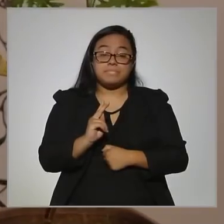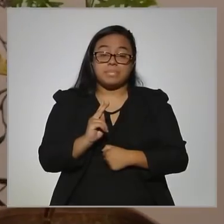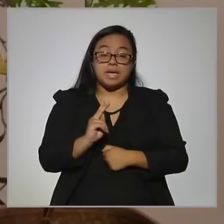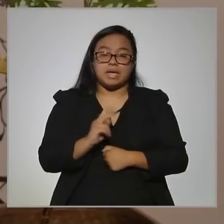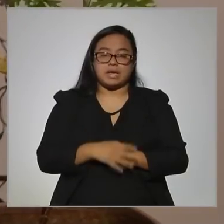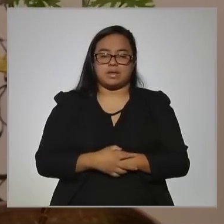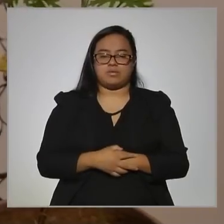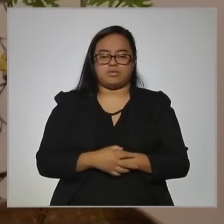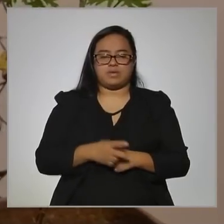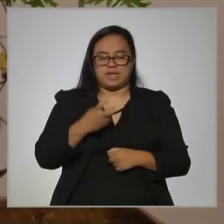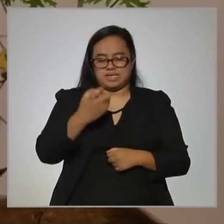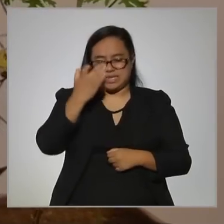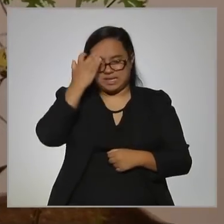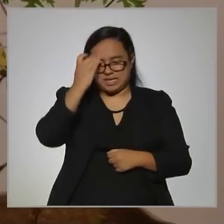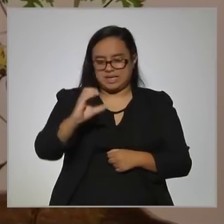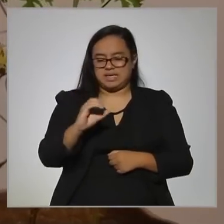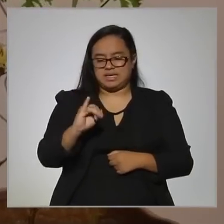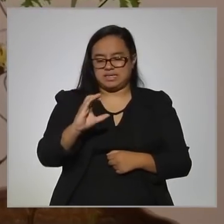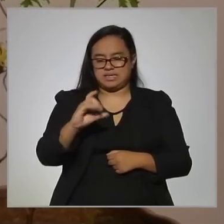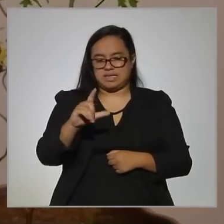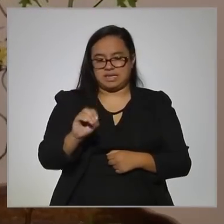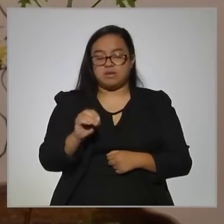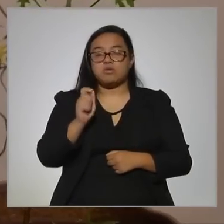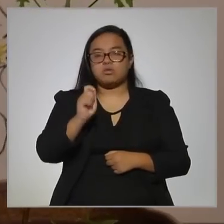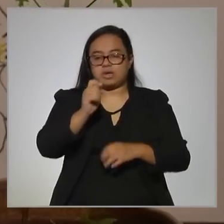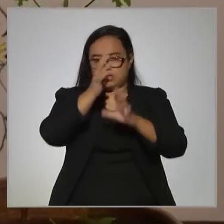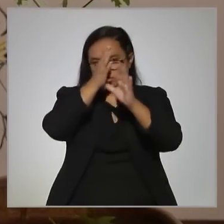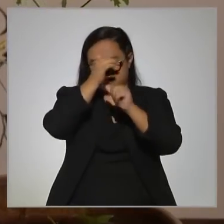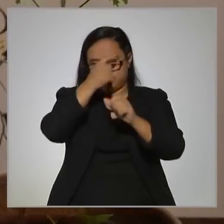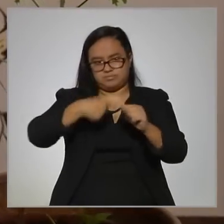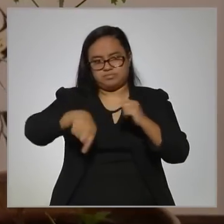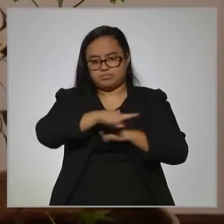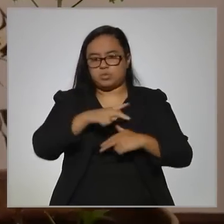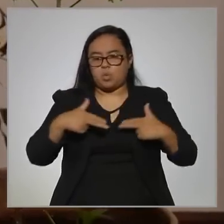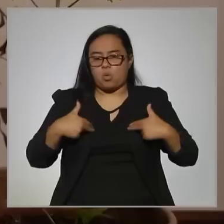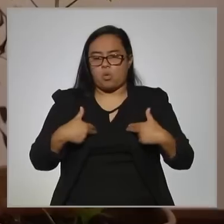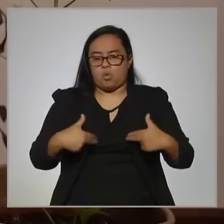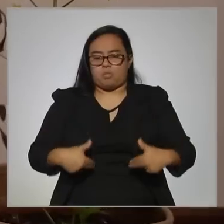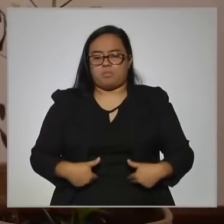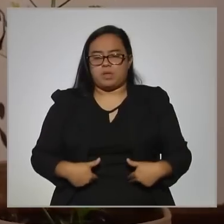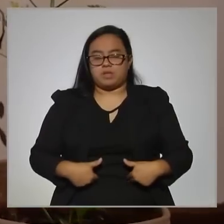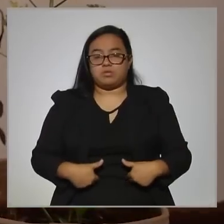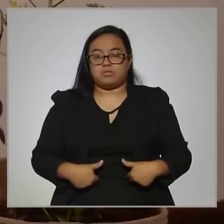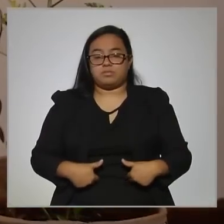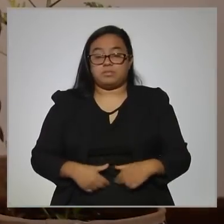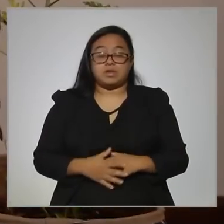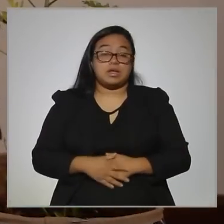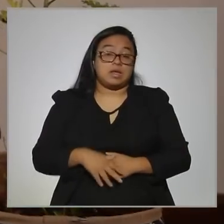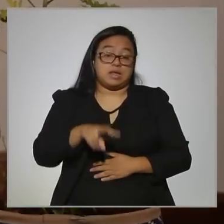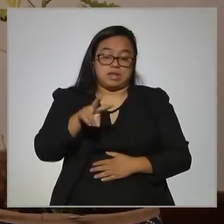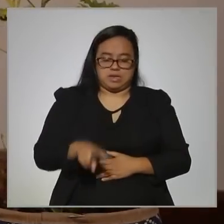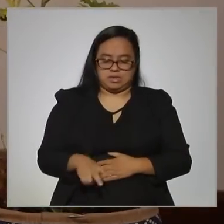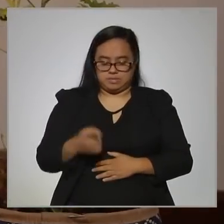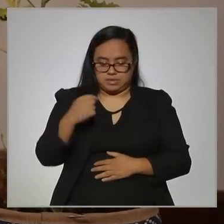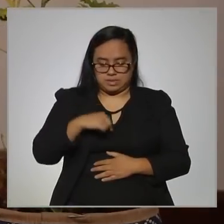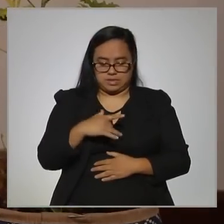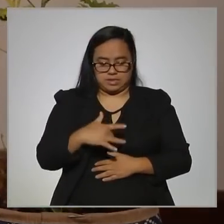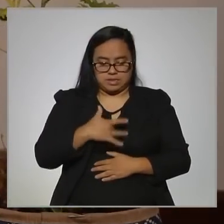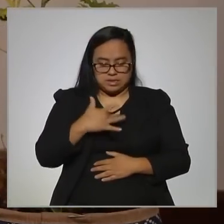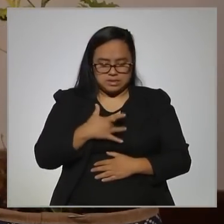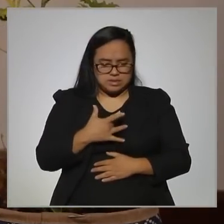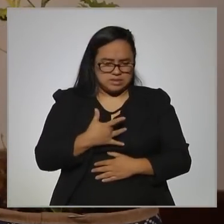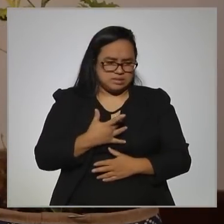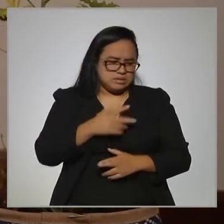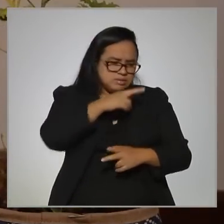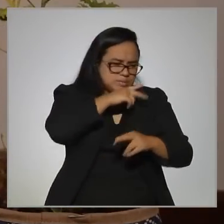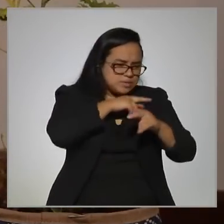los ciclos son un acuerdo humano, ¿no? Y en realidad esa sensación de zozobra